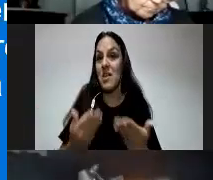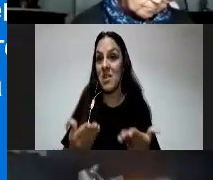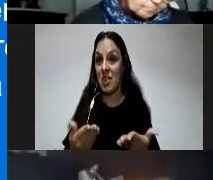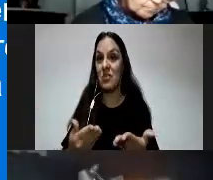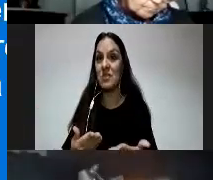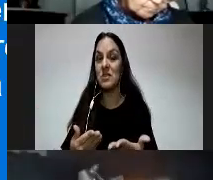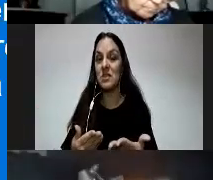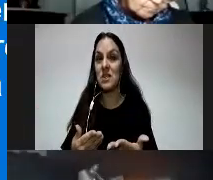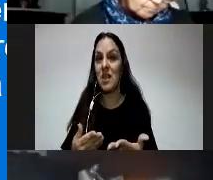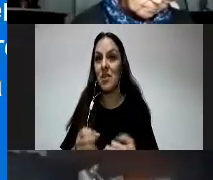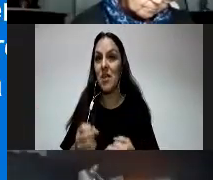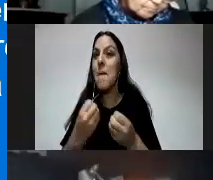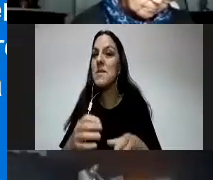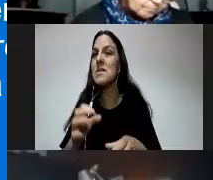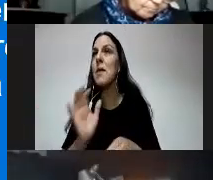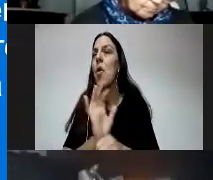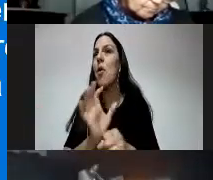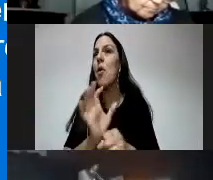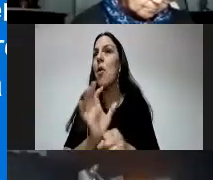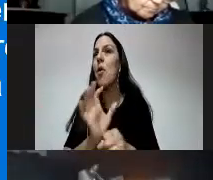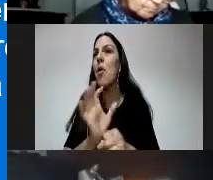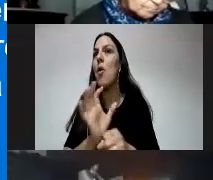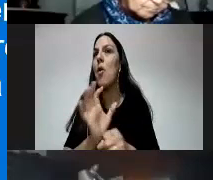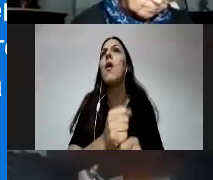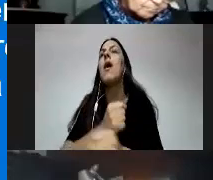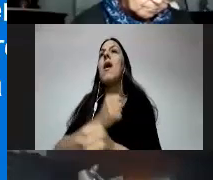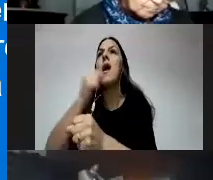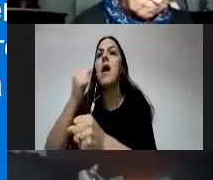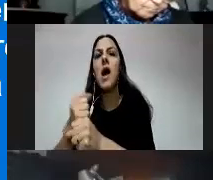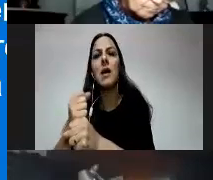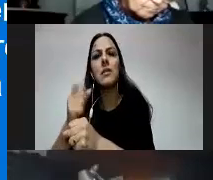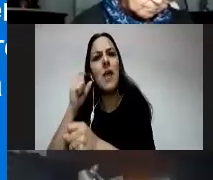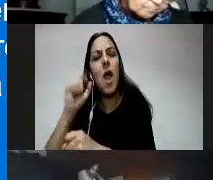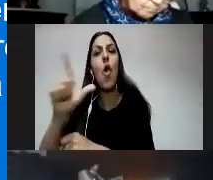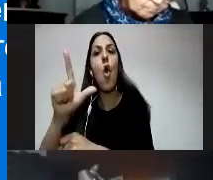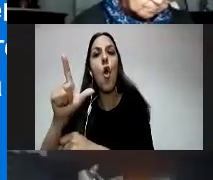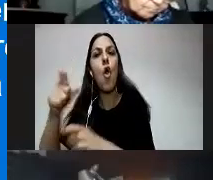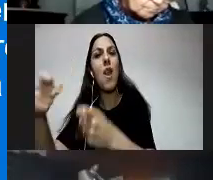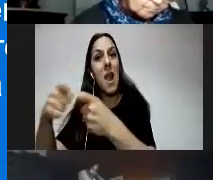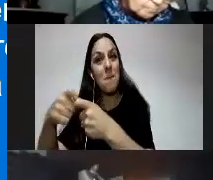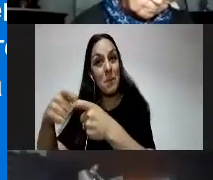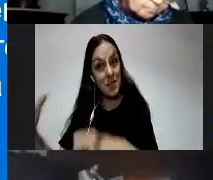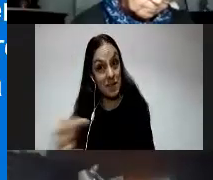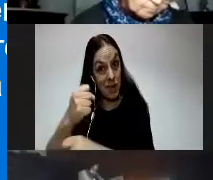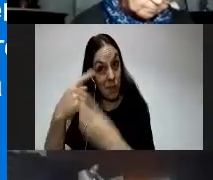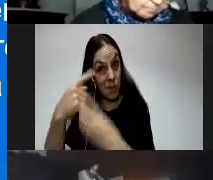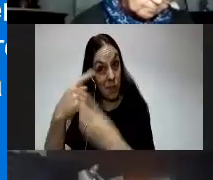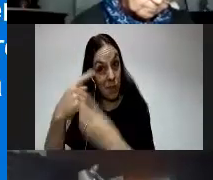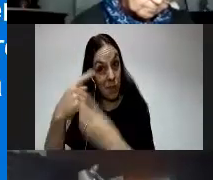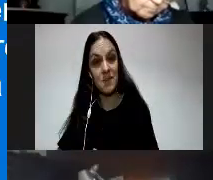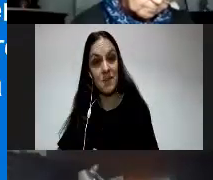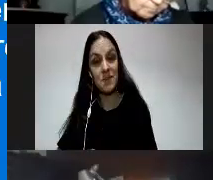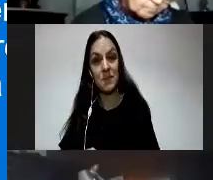cero en conseguir que las carroceras, que las empresas de transporte